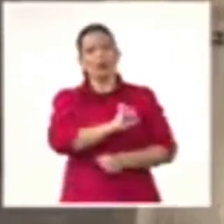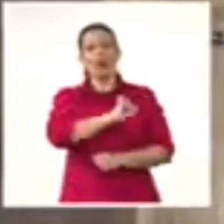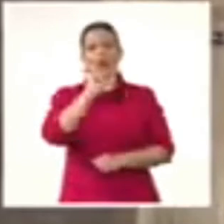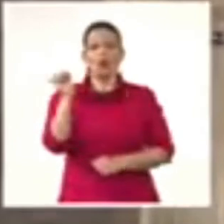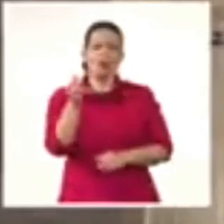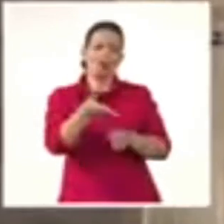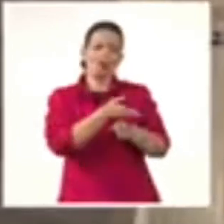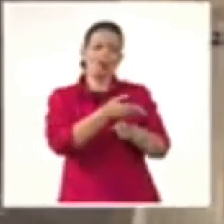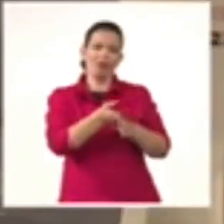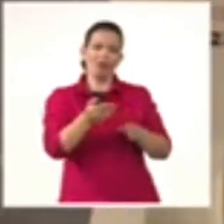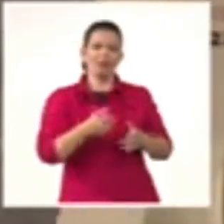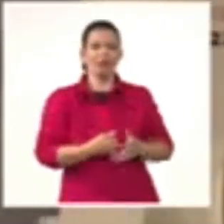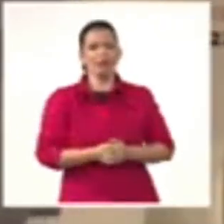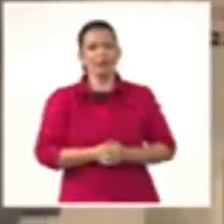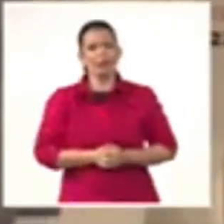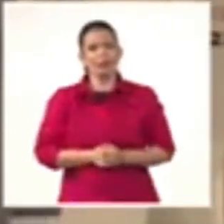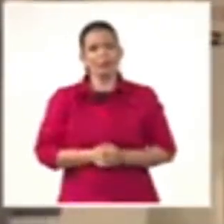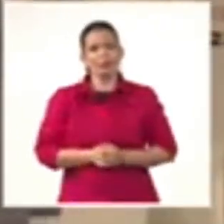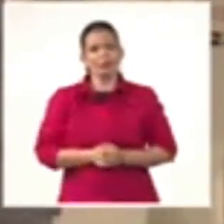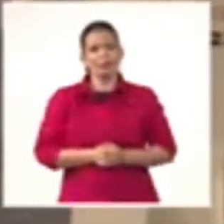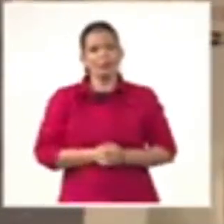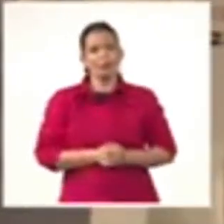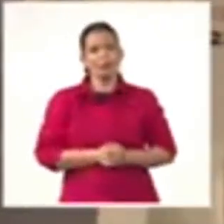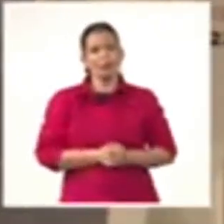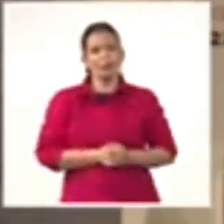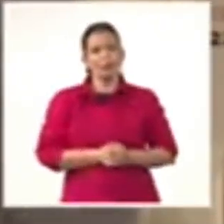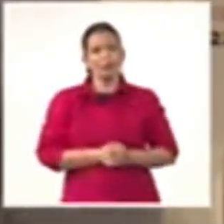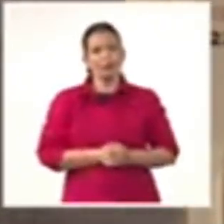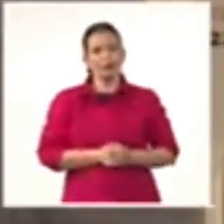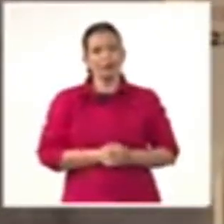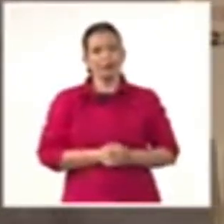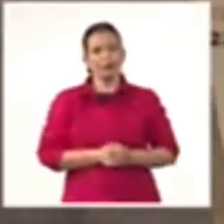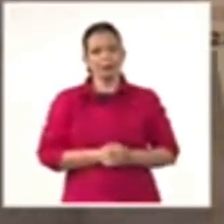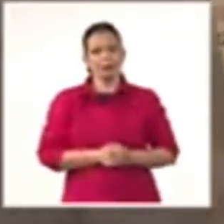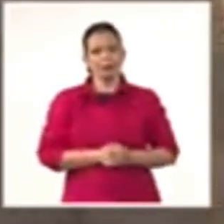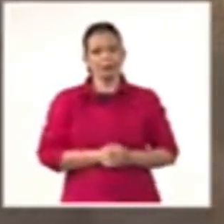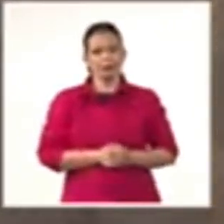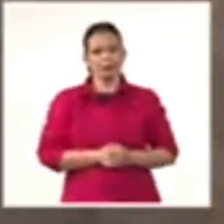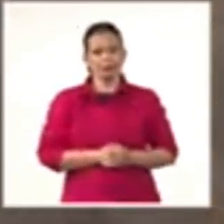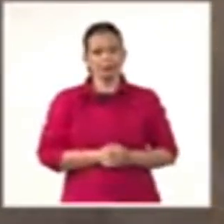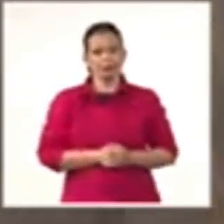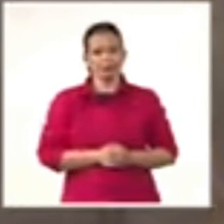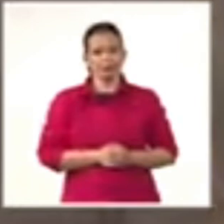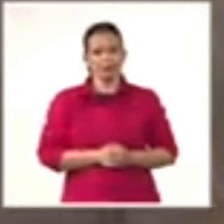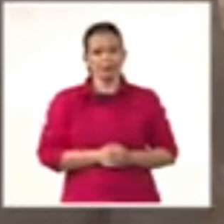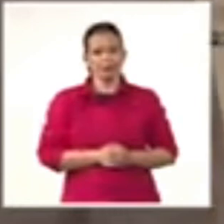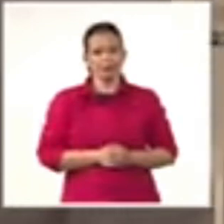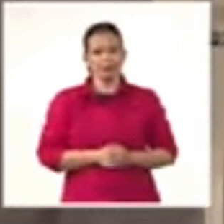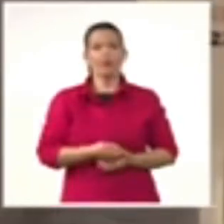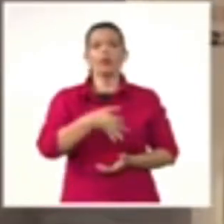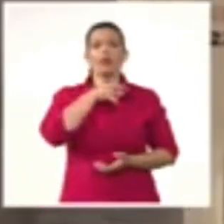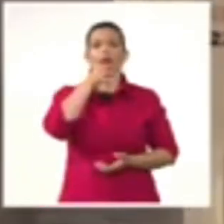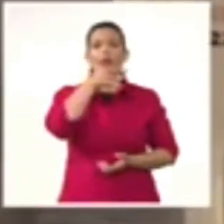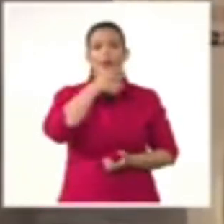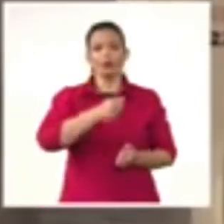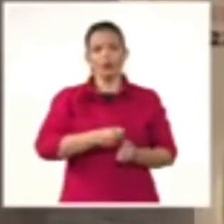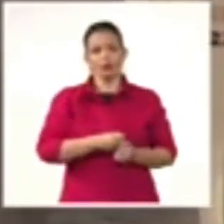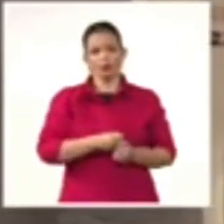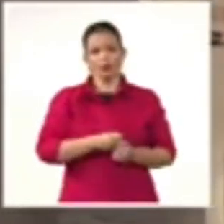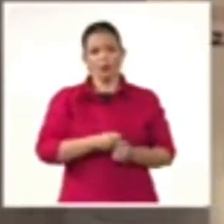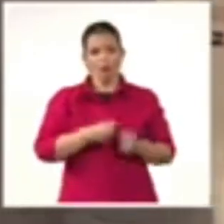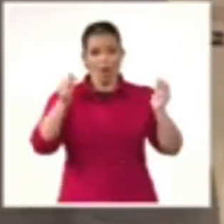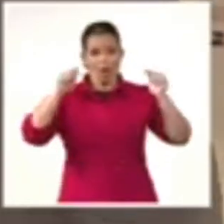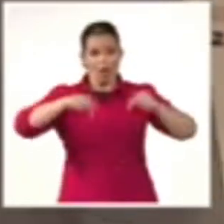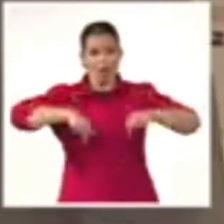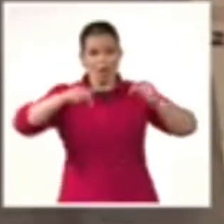fortaleza. Fin de la cita, que viene muy bien a los momentos actuales. A nuestra generación le corresponde